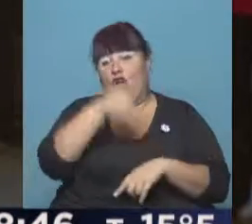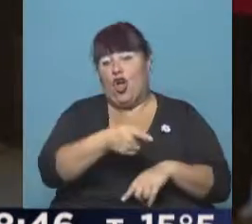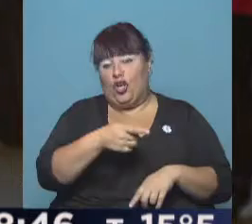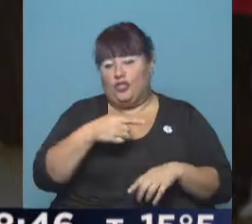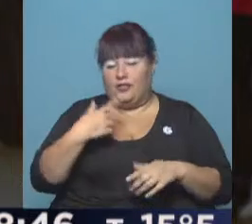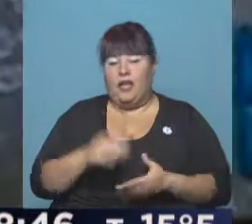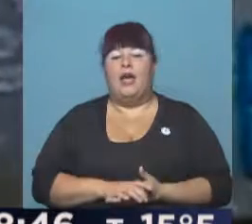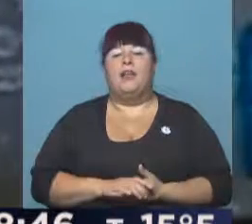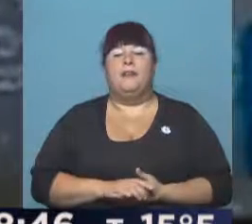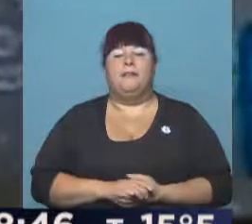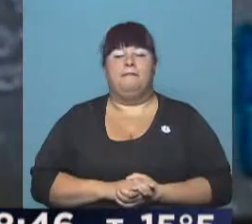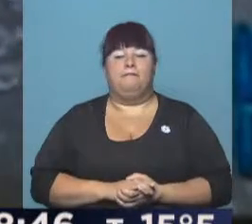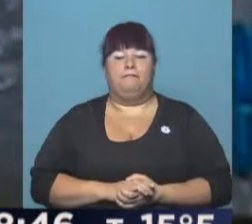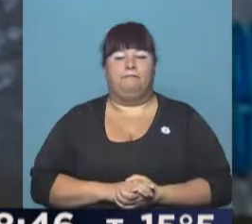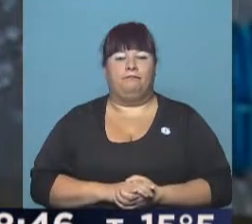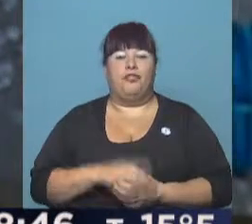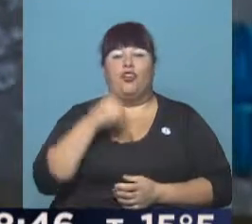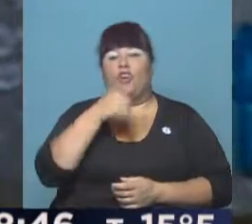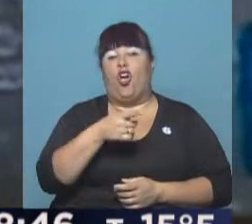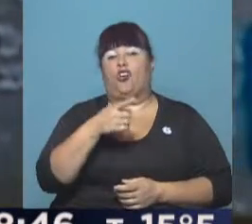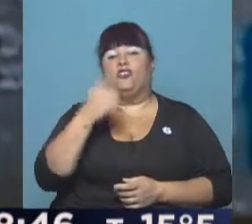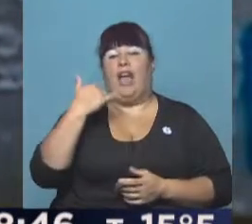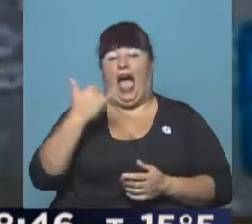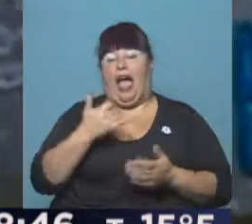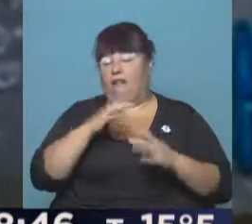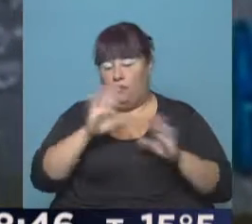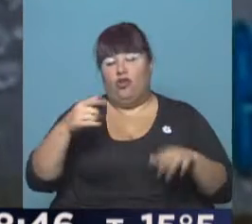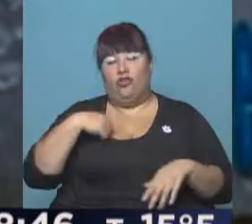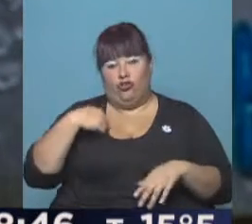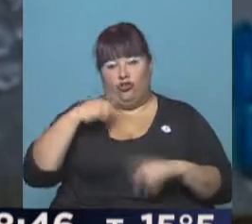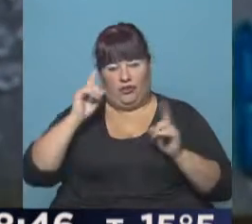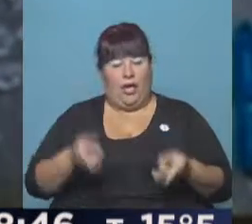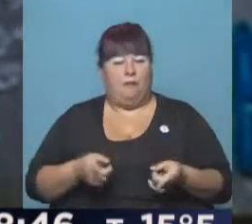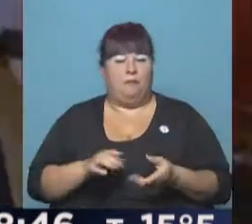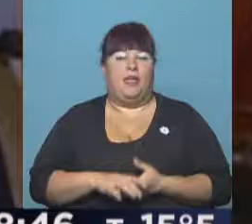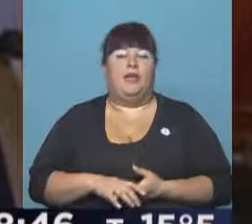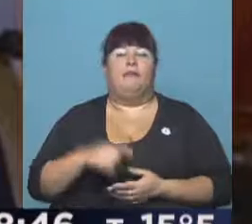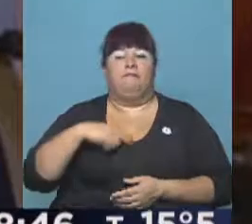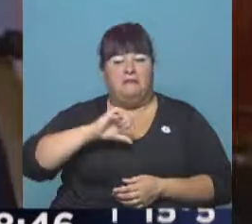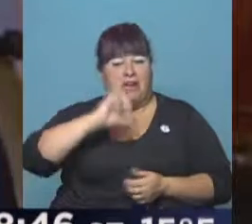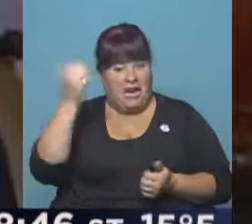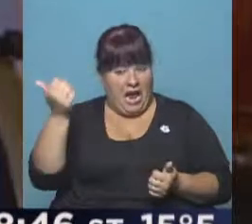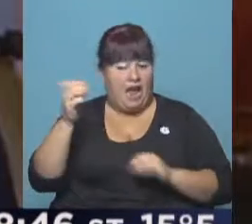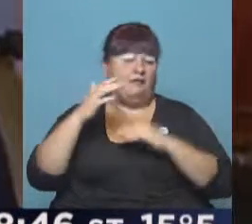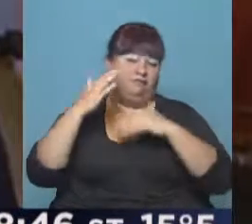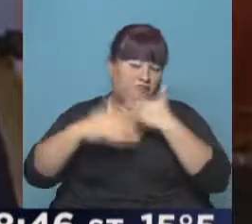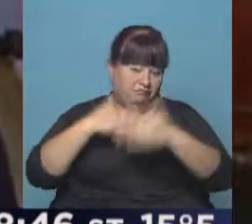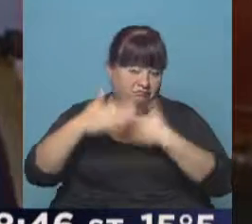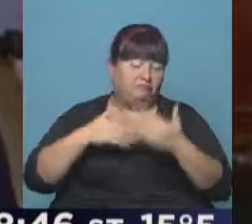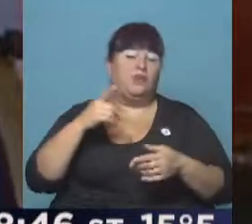meritorios contra la existencia de meritorio bueno yo fui meritorio que habíamos triunfado y bueno obviamente